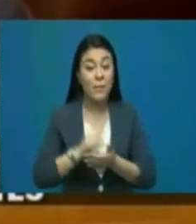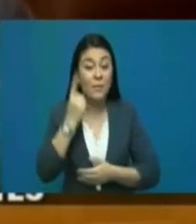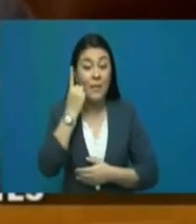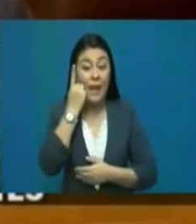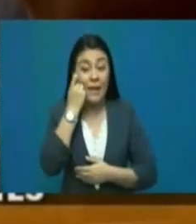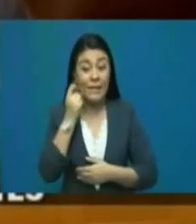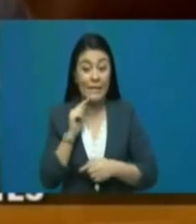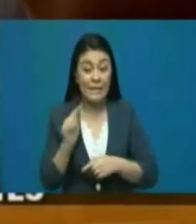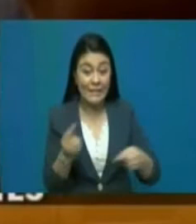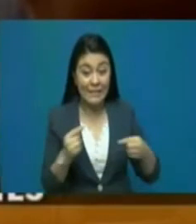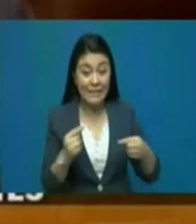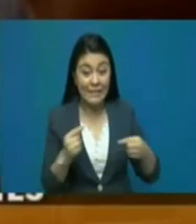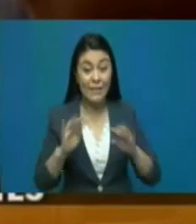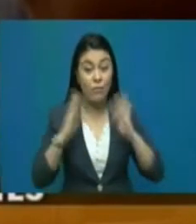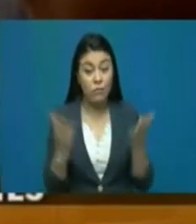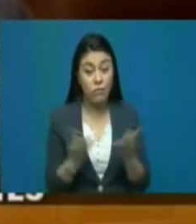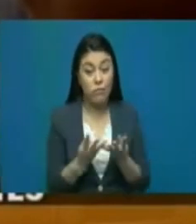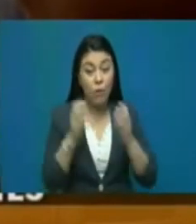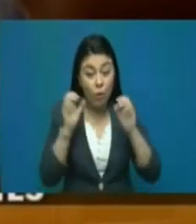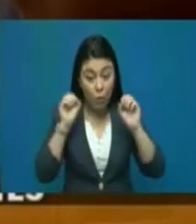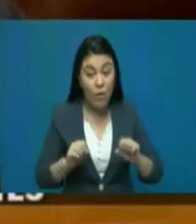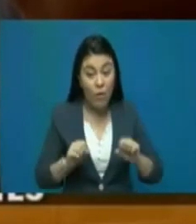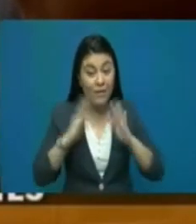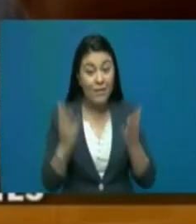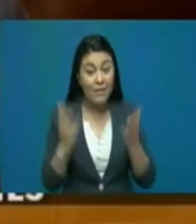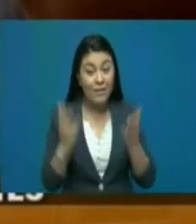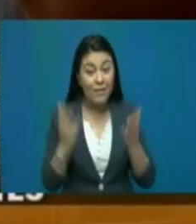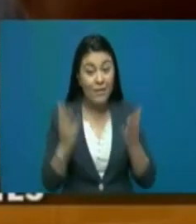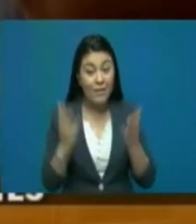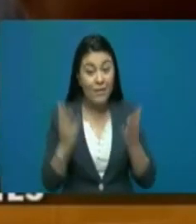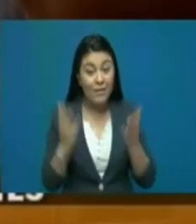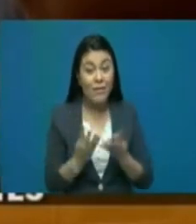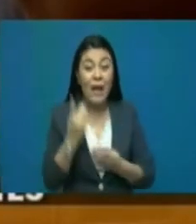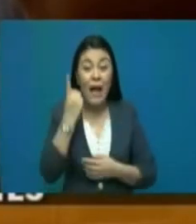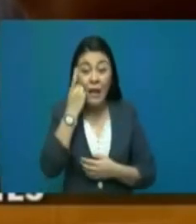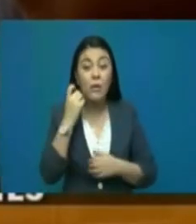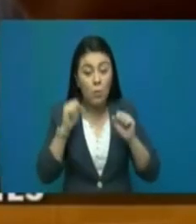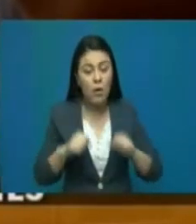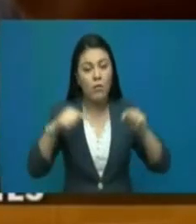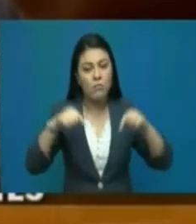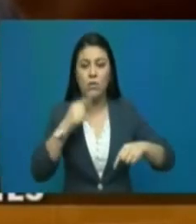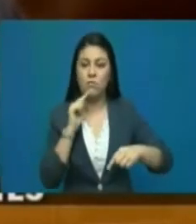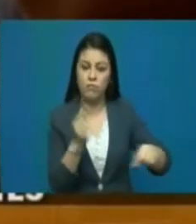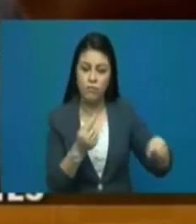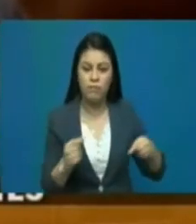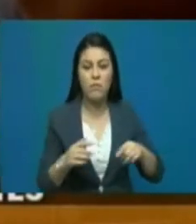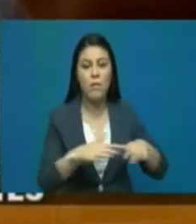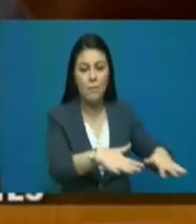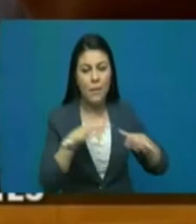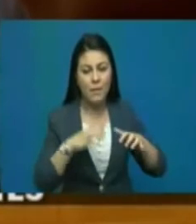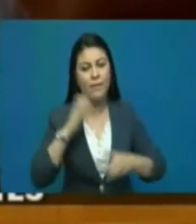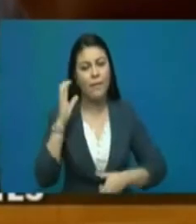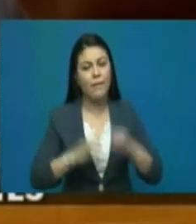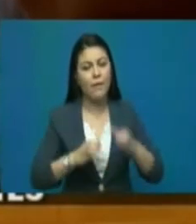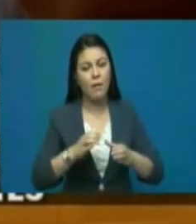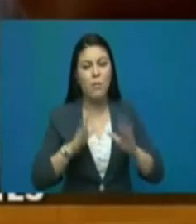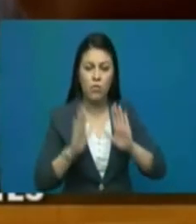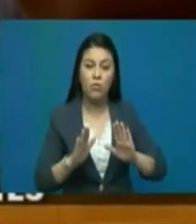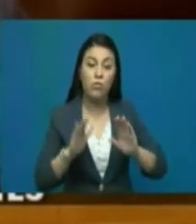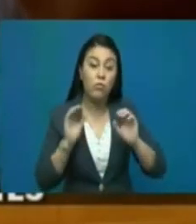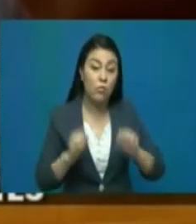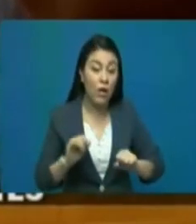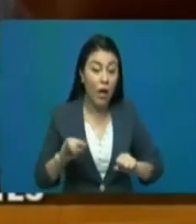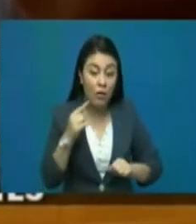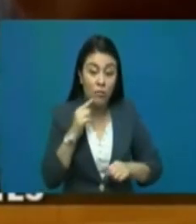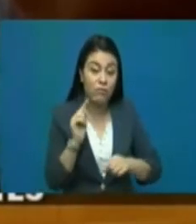ayer en el congreso de la República en senado lo podamos hacer aquí en la plenaria de la corporación para